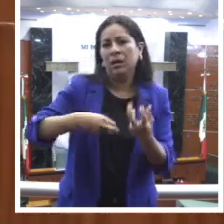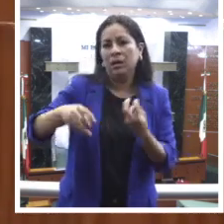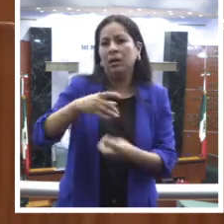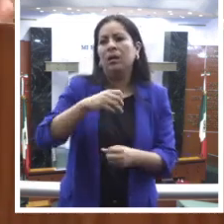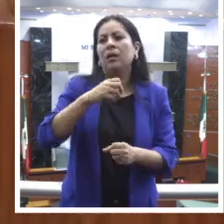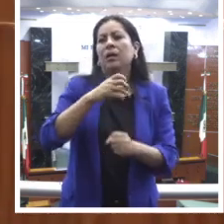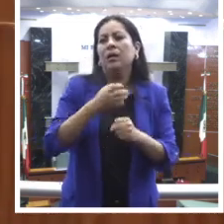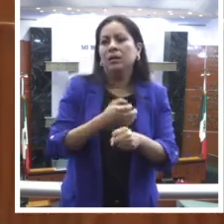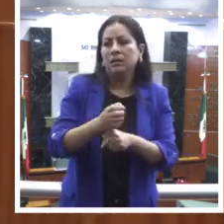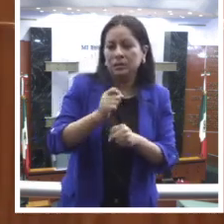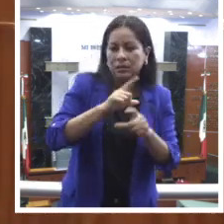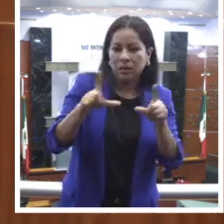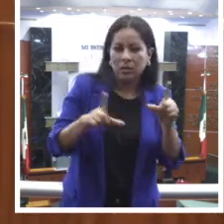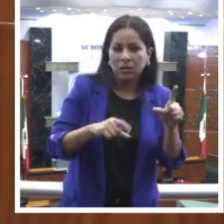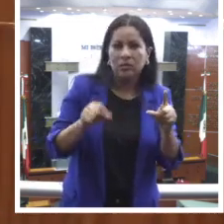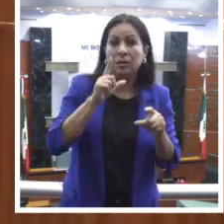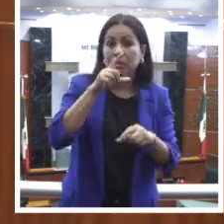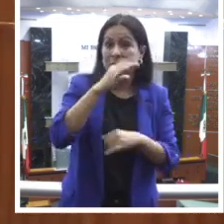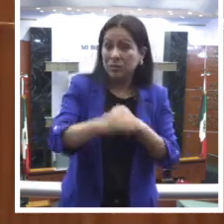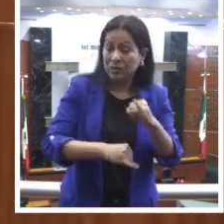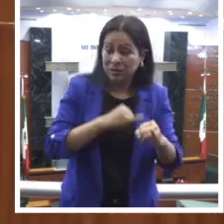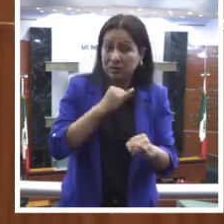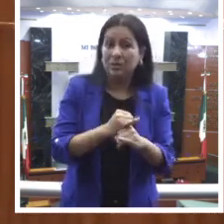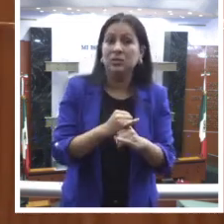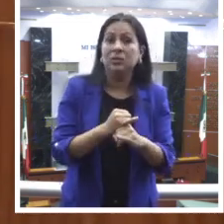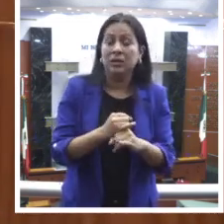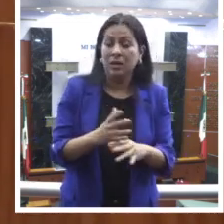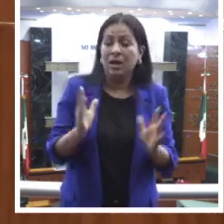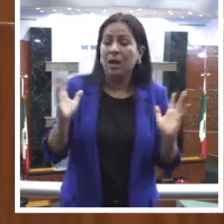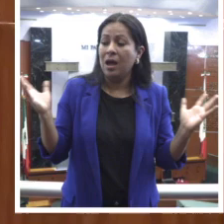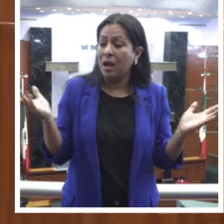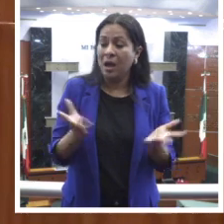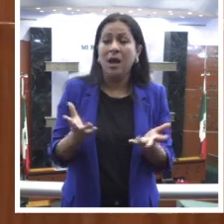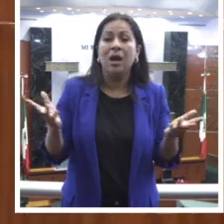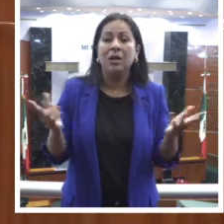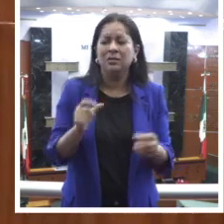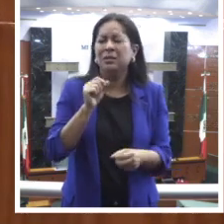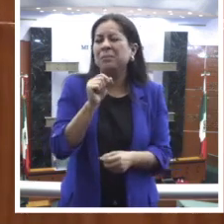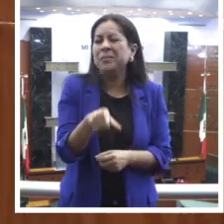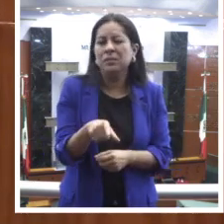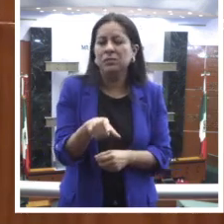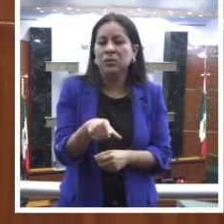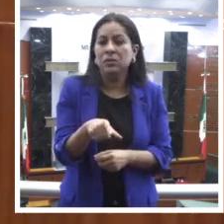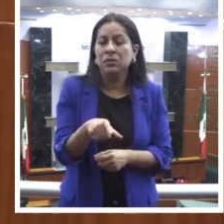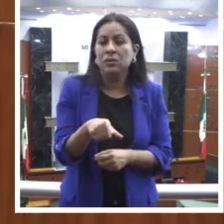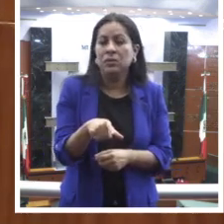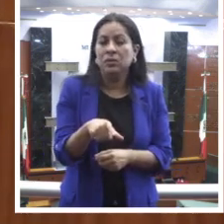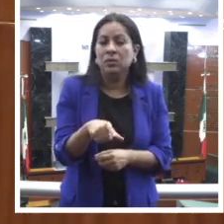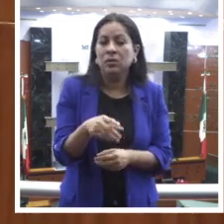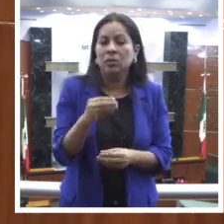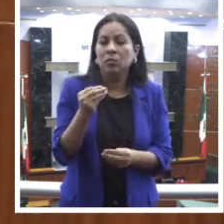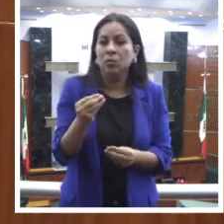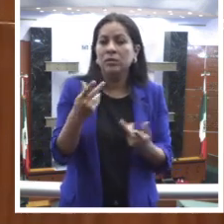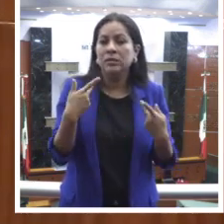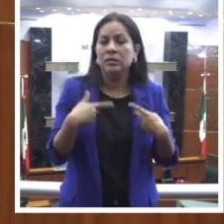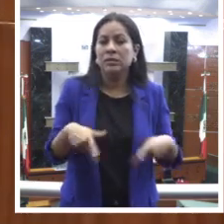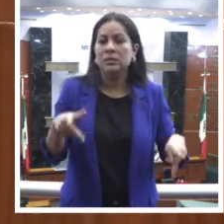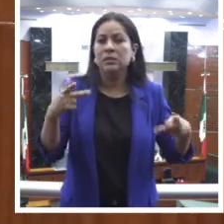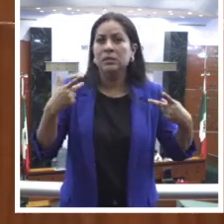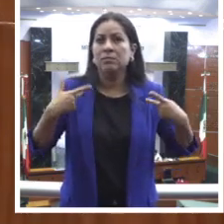nacional e incluso internacional ha generado incluso muchas